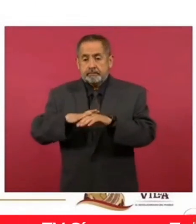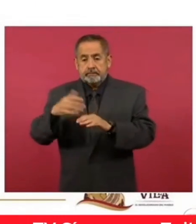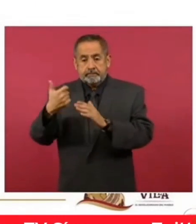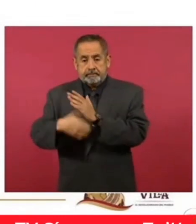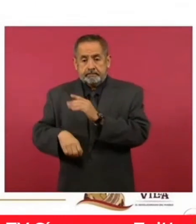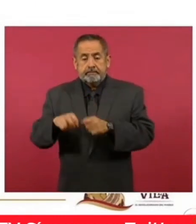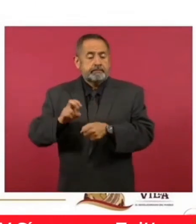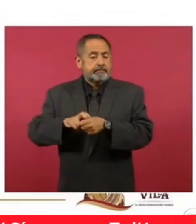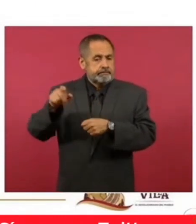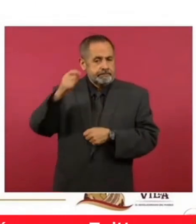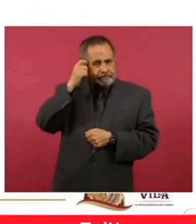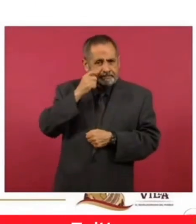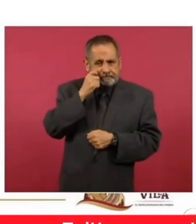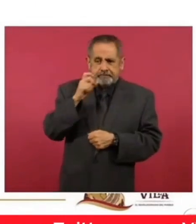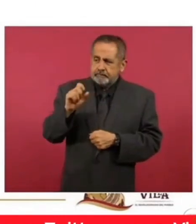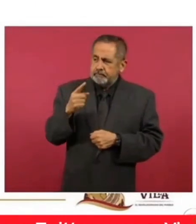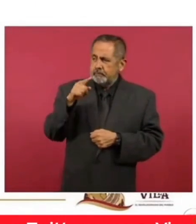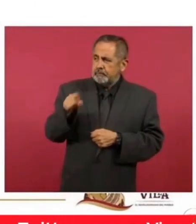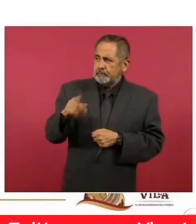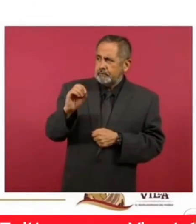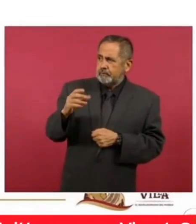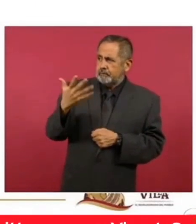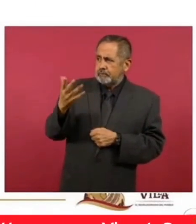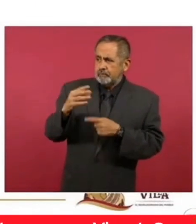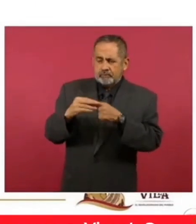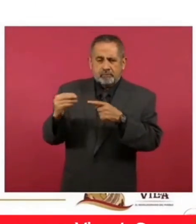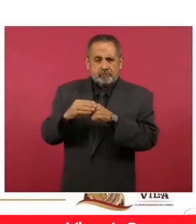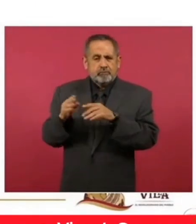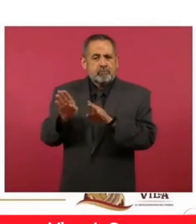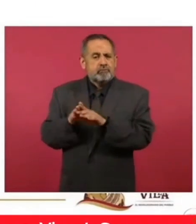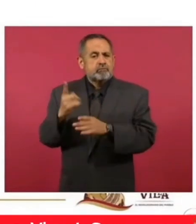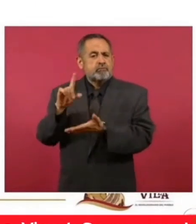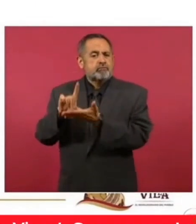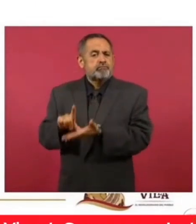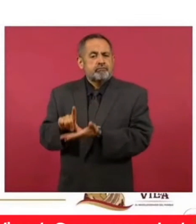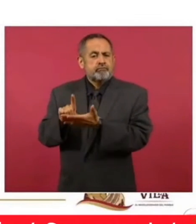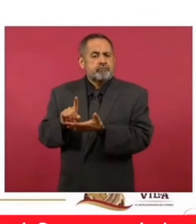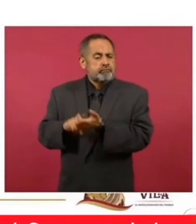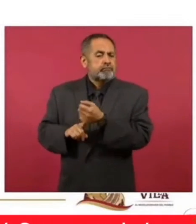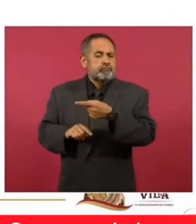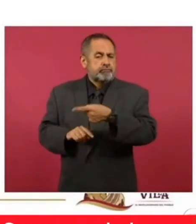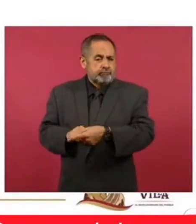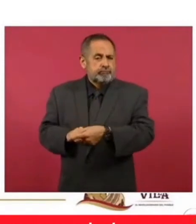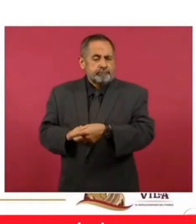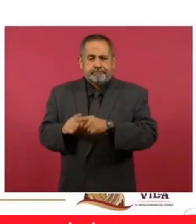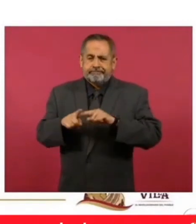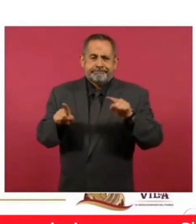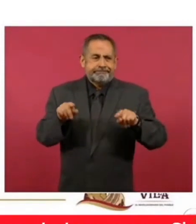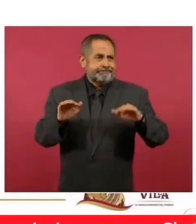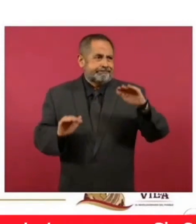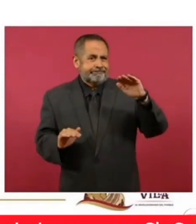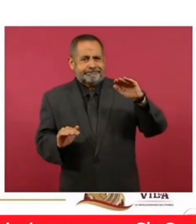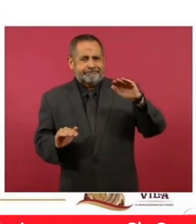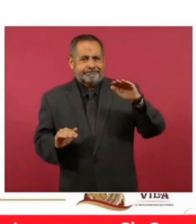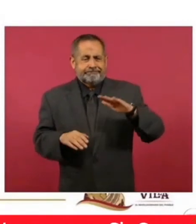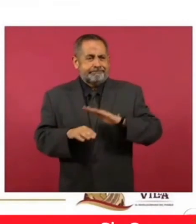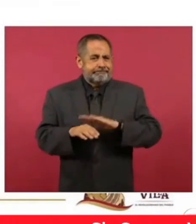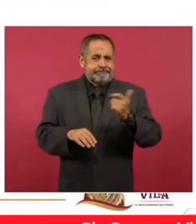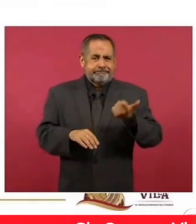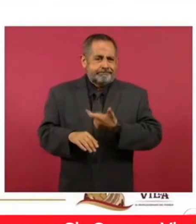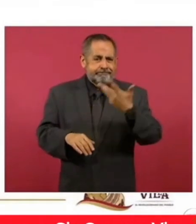a 21 pesos con 5 centavos el litro precio al público. Ahí se nota la diferencia. Y otra